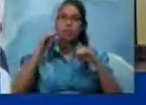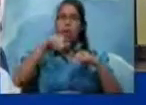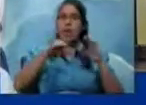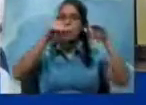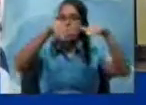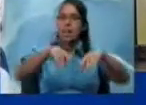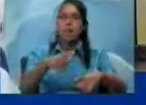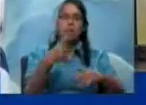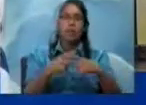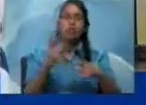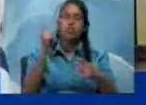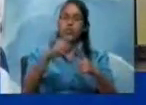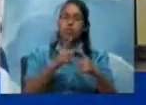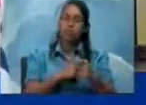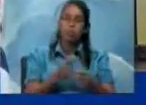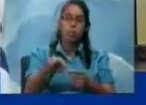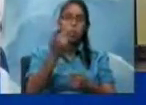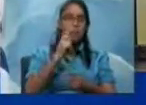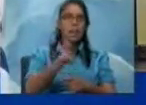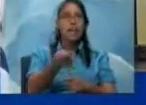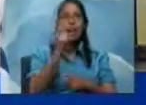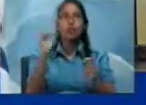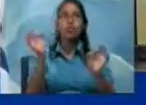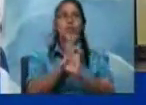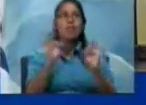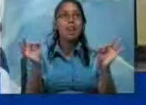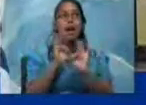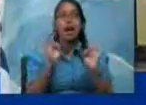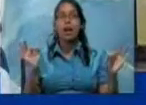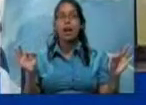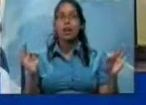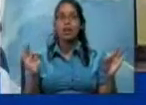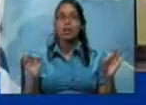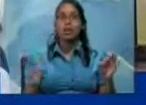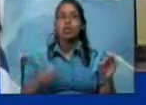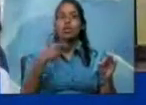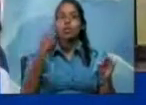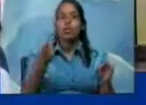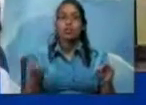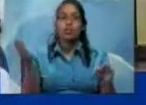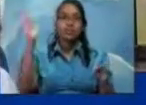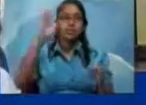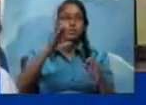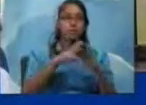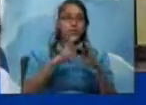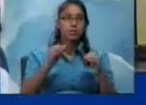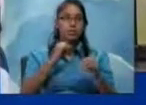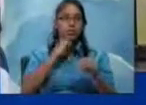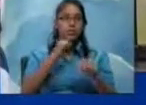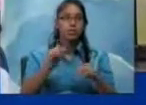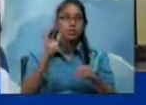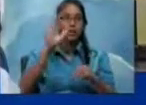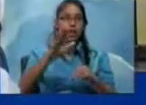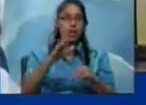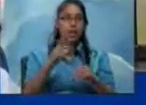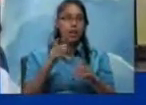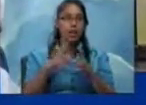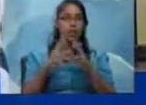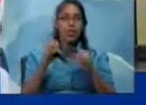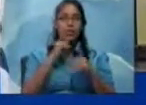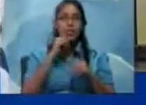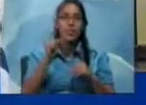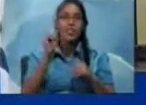zumba que zumba pero nada que sacaban cuando estaba amaneciendo